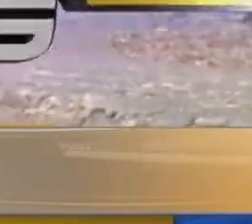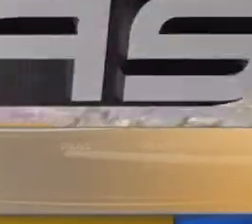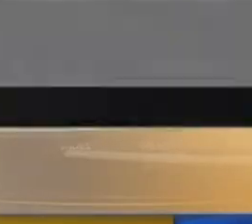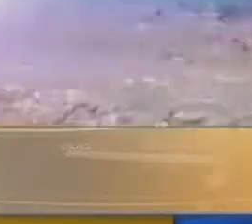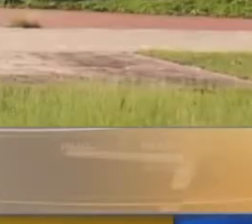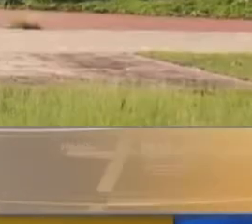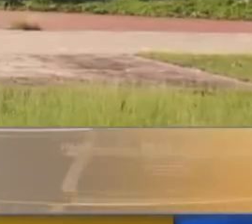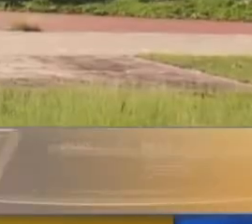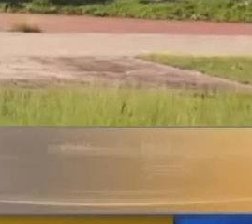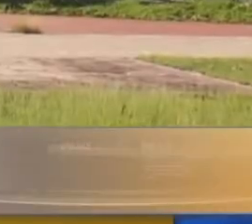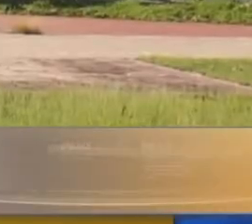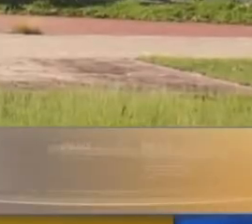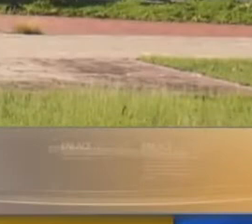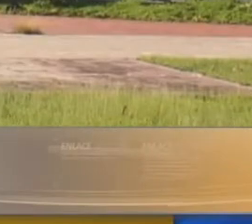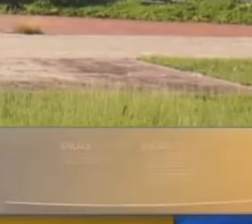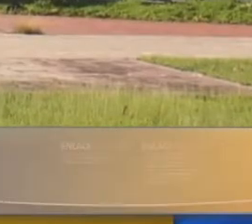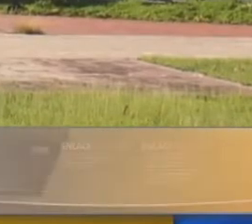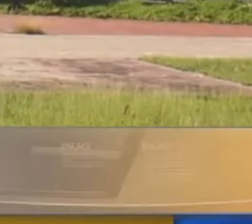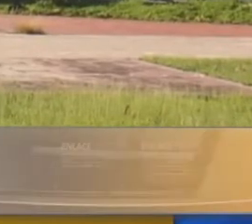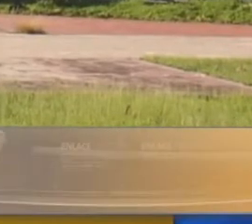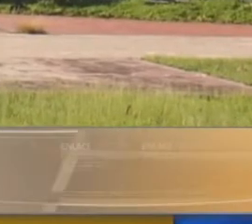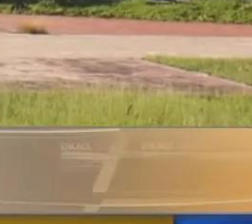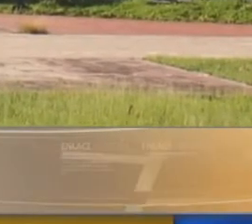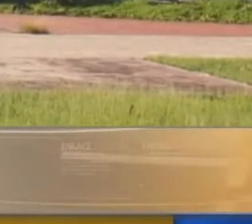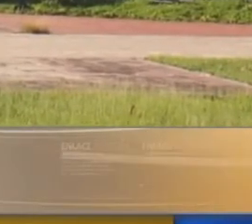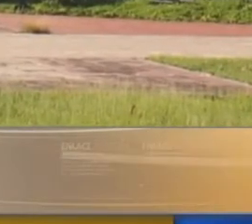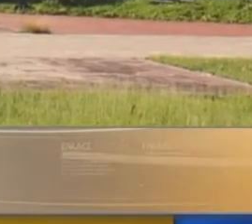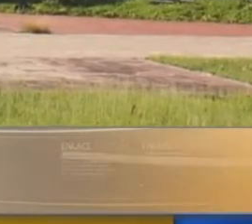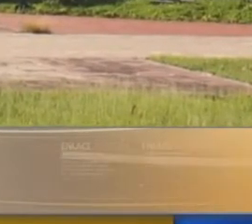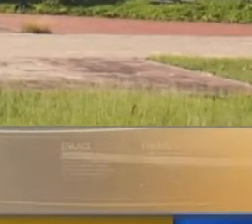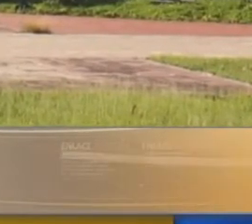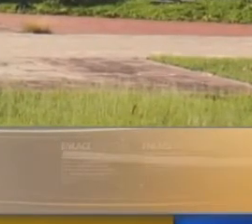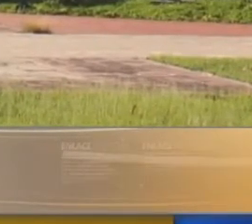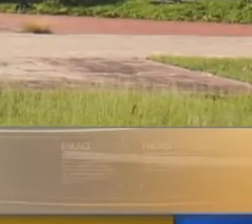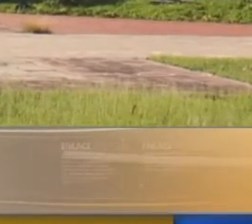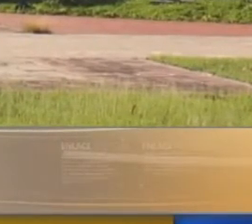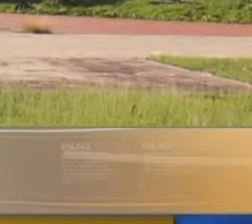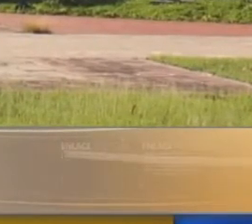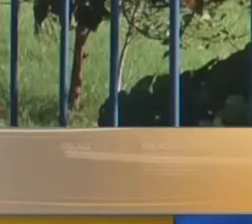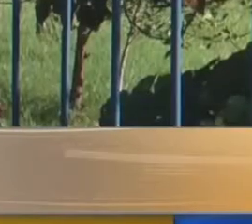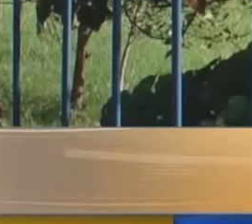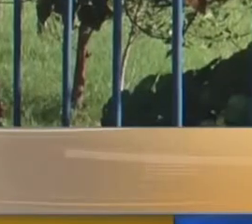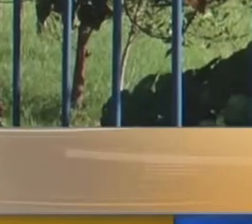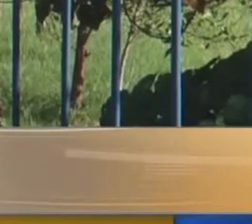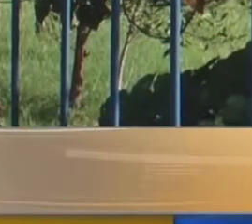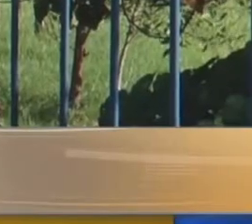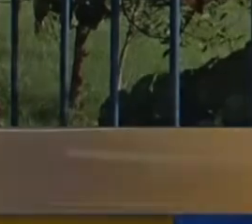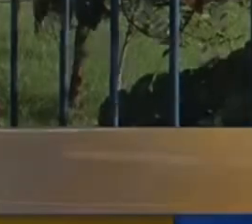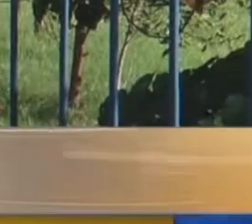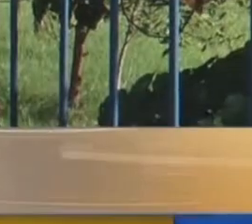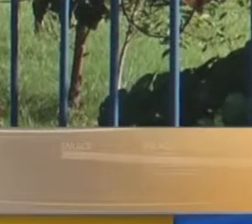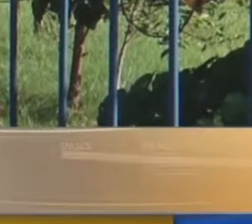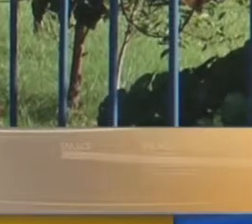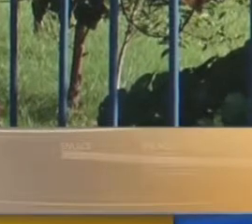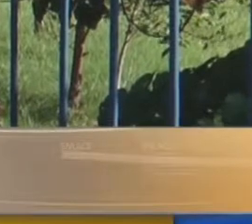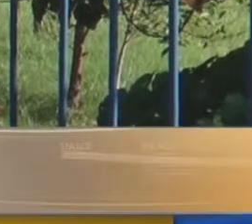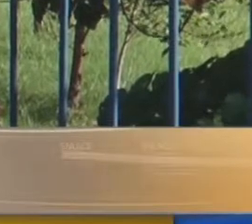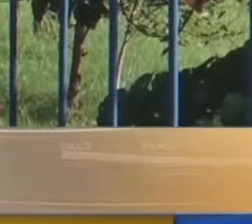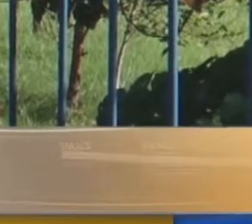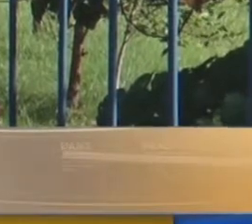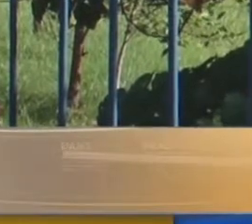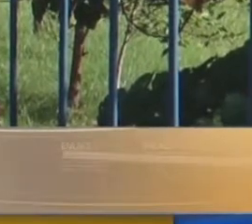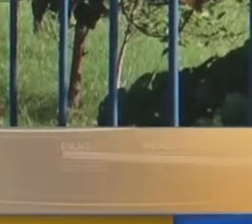hecho. La Universidad de La Paz reinaugurará este sábado el Club de la Lectura. Con la participación de narradores de talla nacional, se socializa el Plan